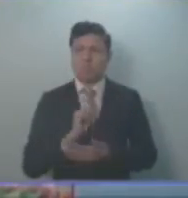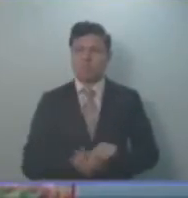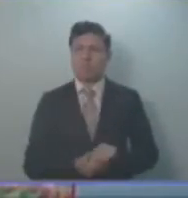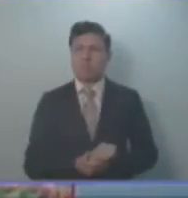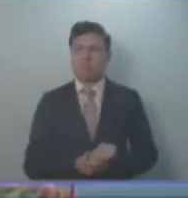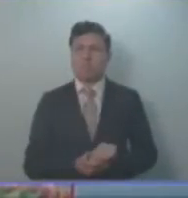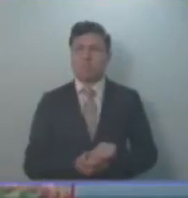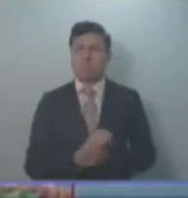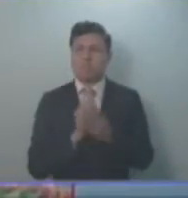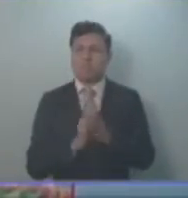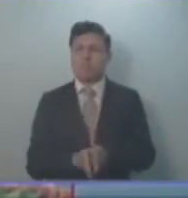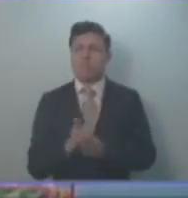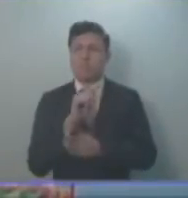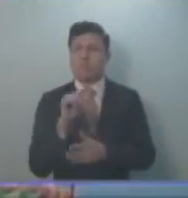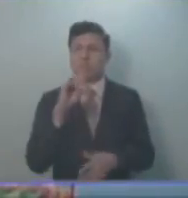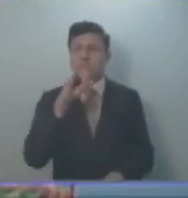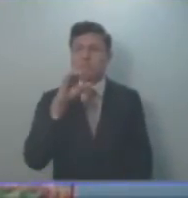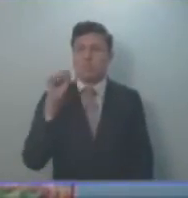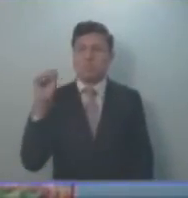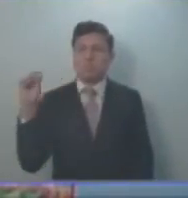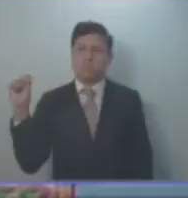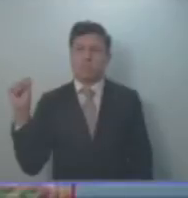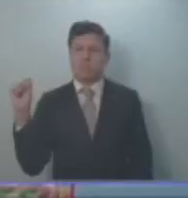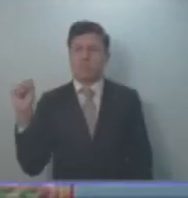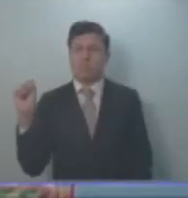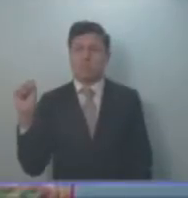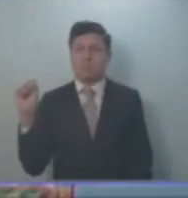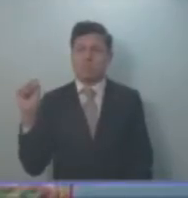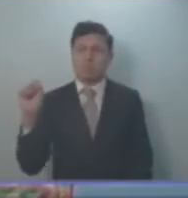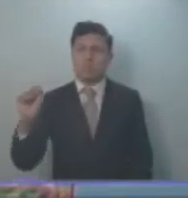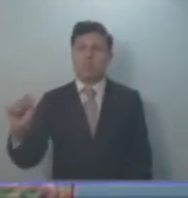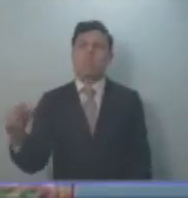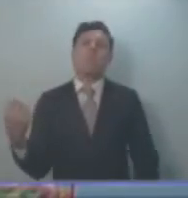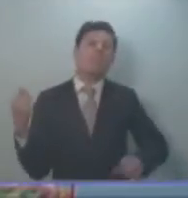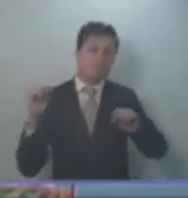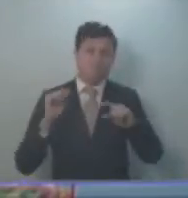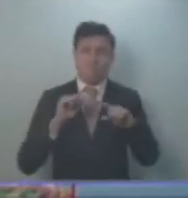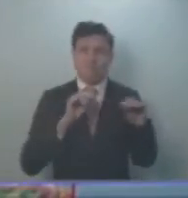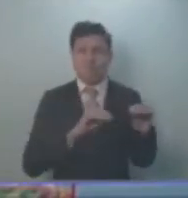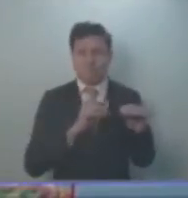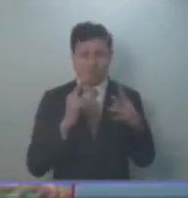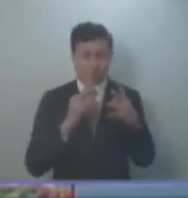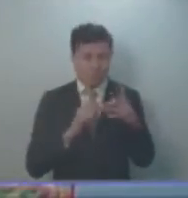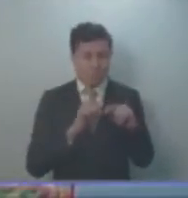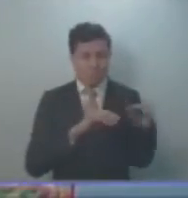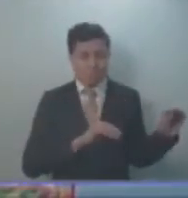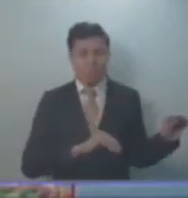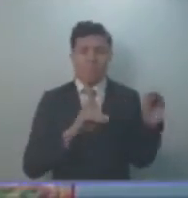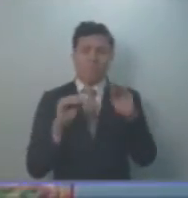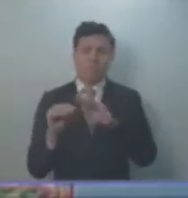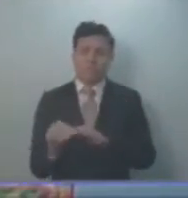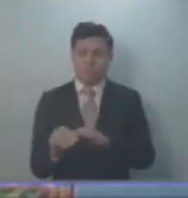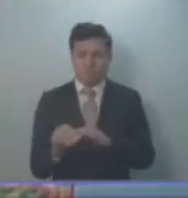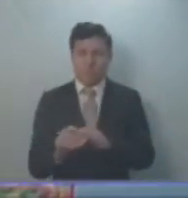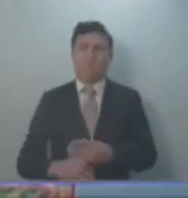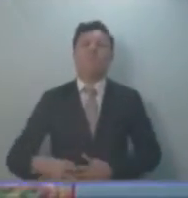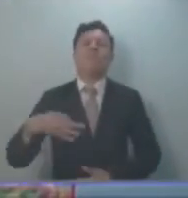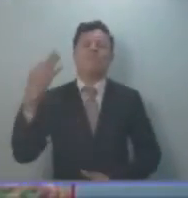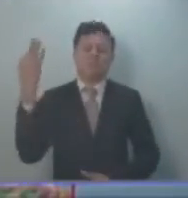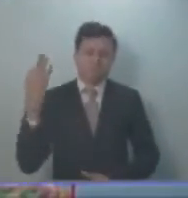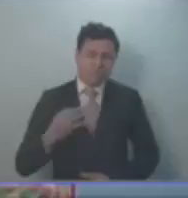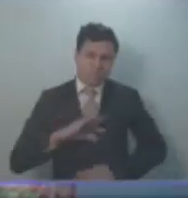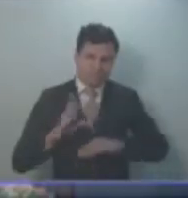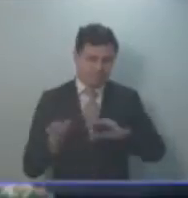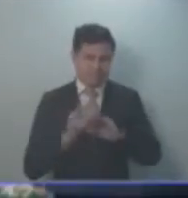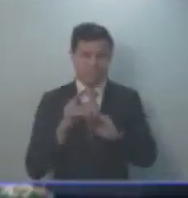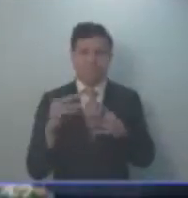El Instituto Salvadoreño del Seguro Social, para la aplicación de la normativa anterior, deberá adecuar